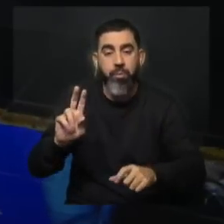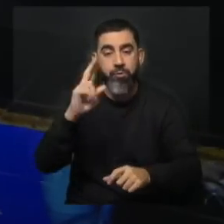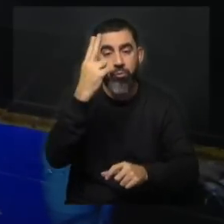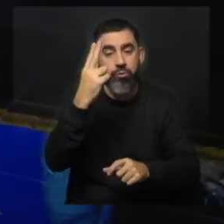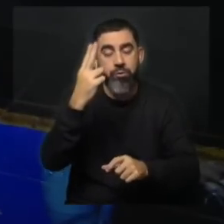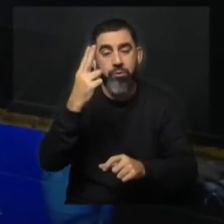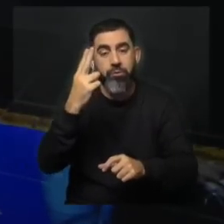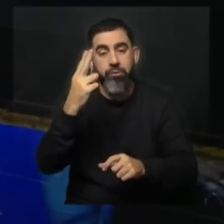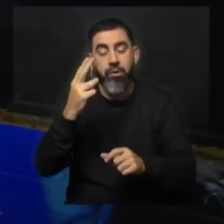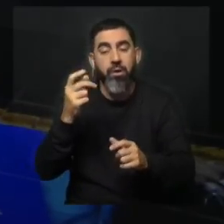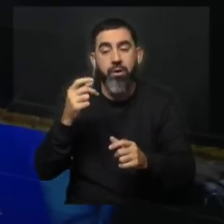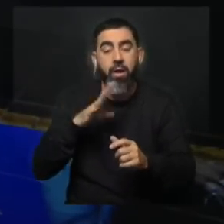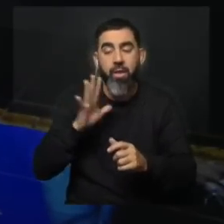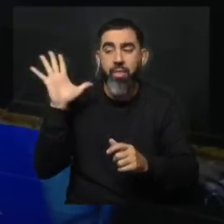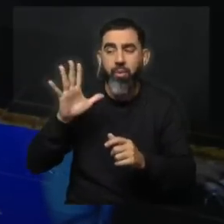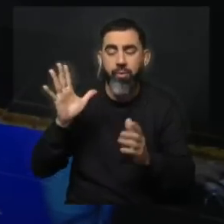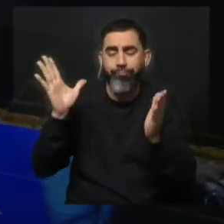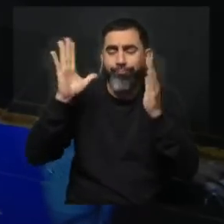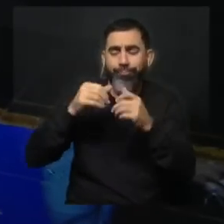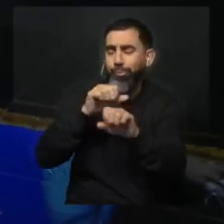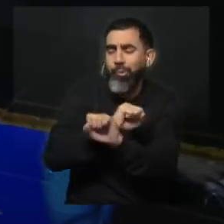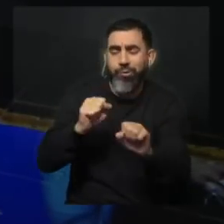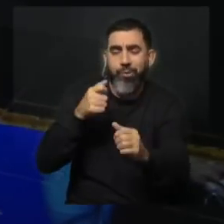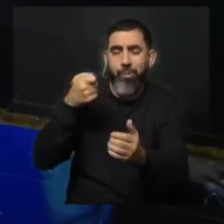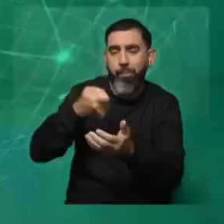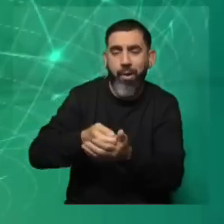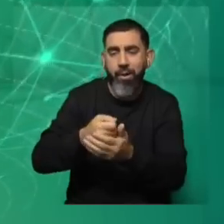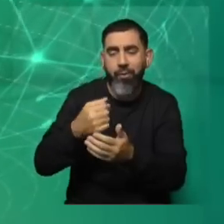que son consideradas deudores y recuperables